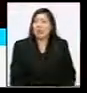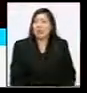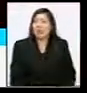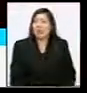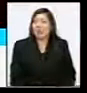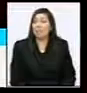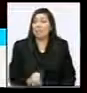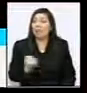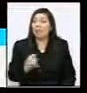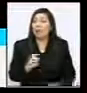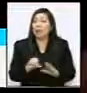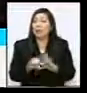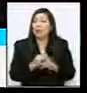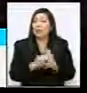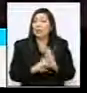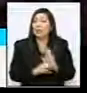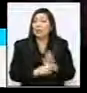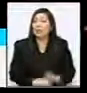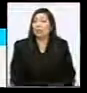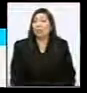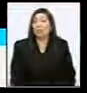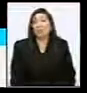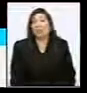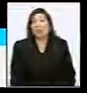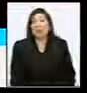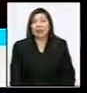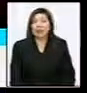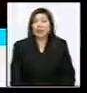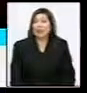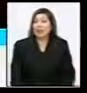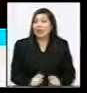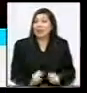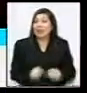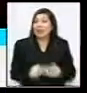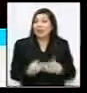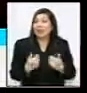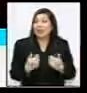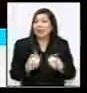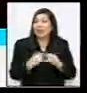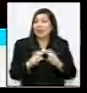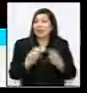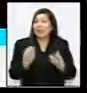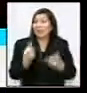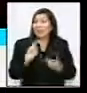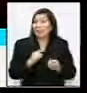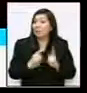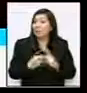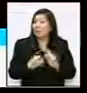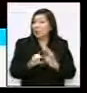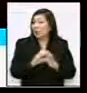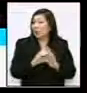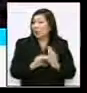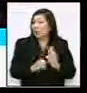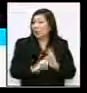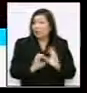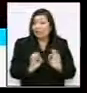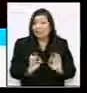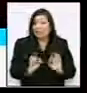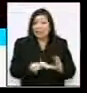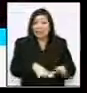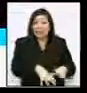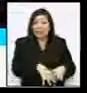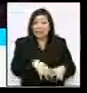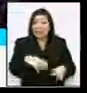de poder constituyente constituido o poder constituyente derivado que tiene el Congreso para reformar la Constitución, se la está